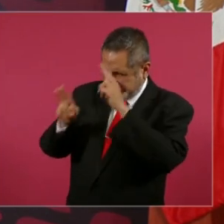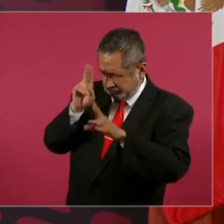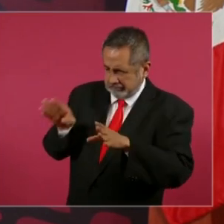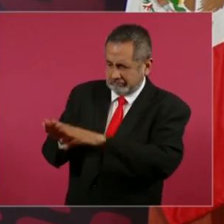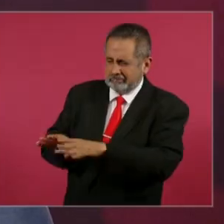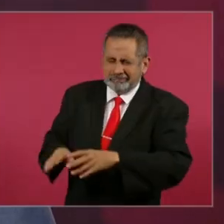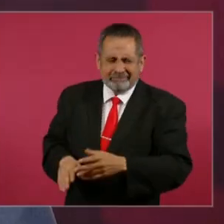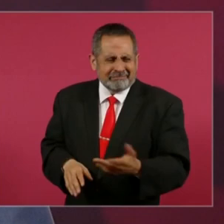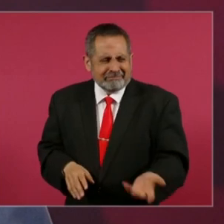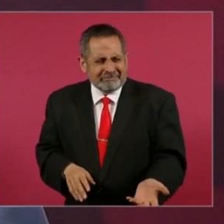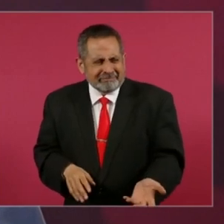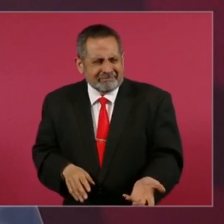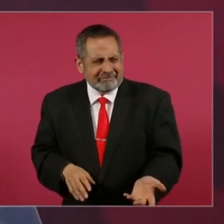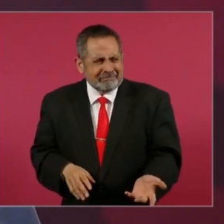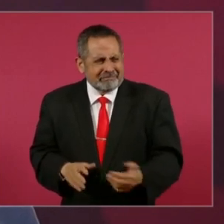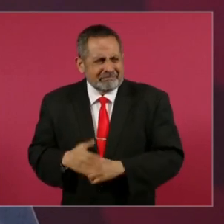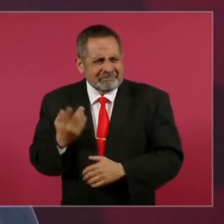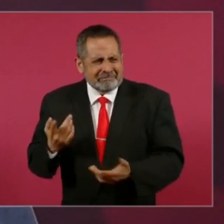¿Para qué es la política?